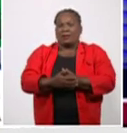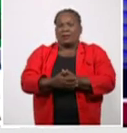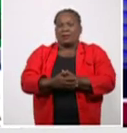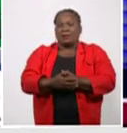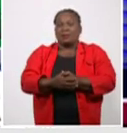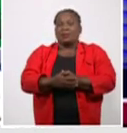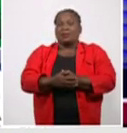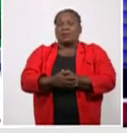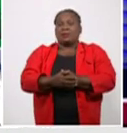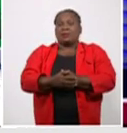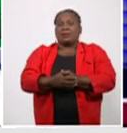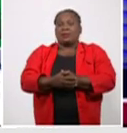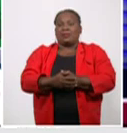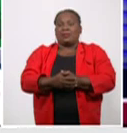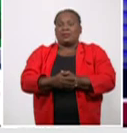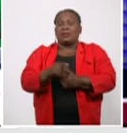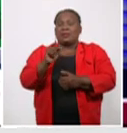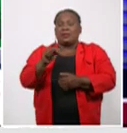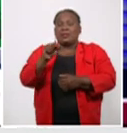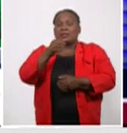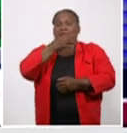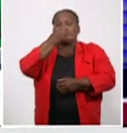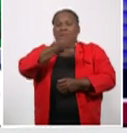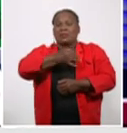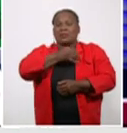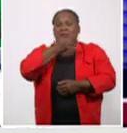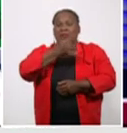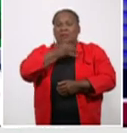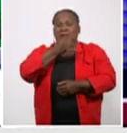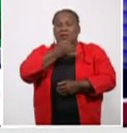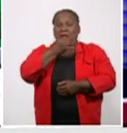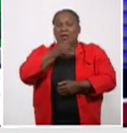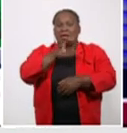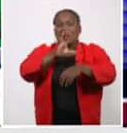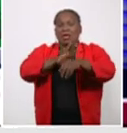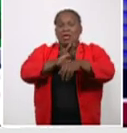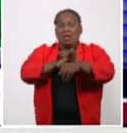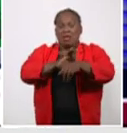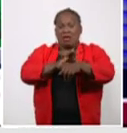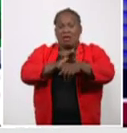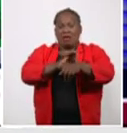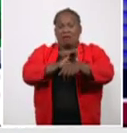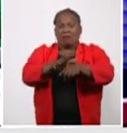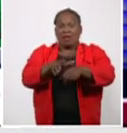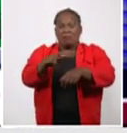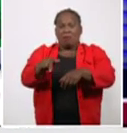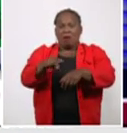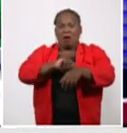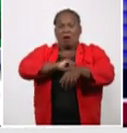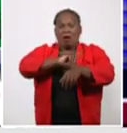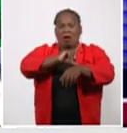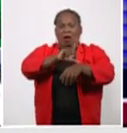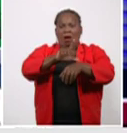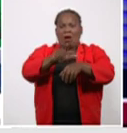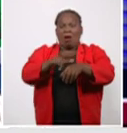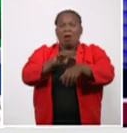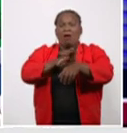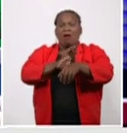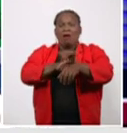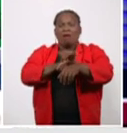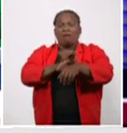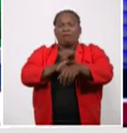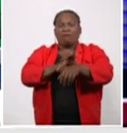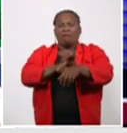se describe, según tú explicabas, como enfermos a largo plazo, y la enfermedad se conoce ya,